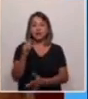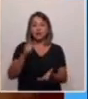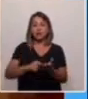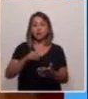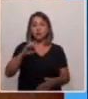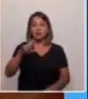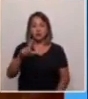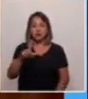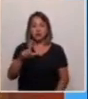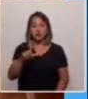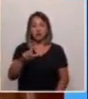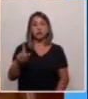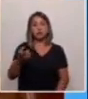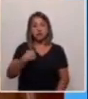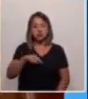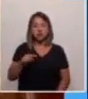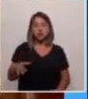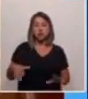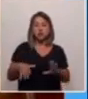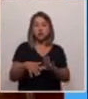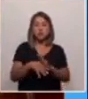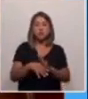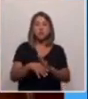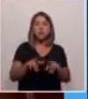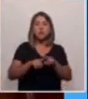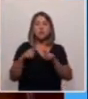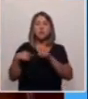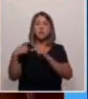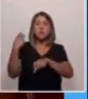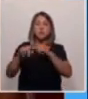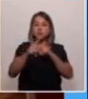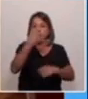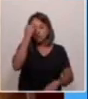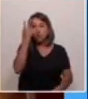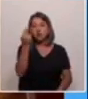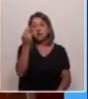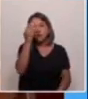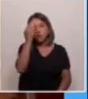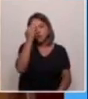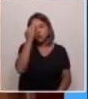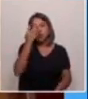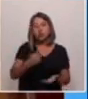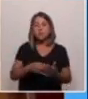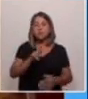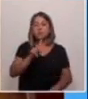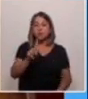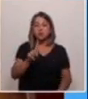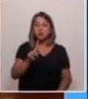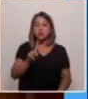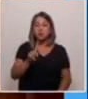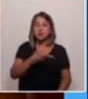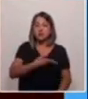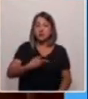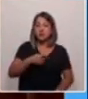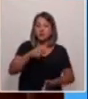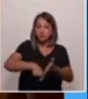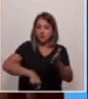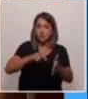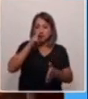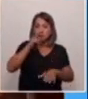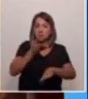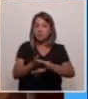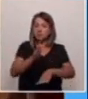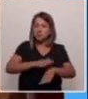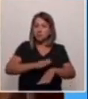chileagenda2030.gob.cl. Nosotros le abrimos las puertas de par en par a la ONU. O no se olviden que el 12 de agosto del 2021 nuestra expresidenta firma, sin pedirnos permiso a ninguno